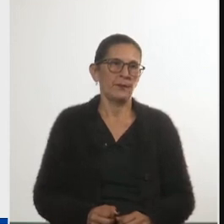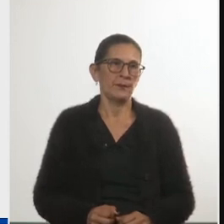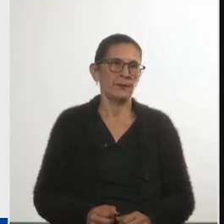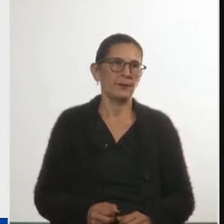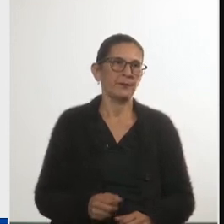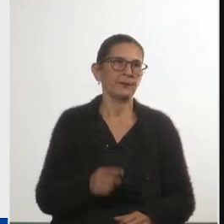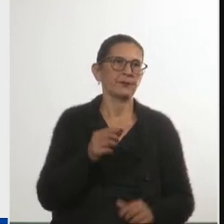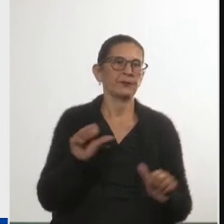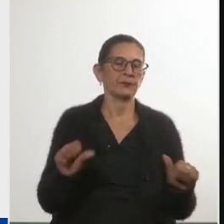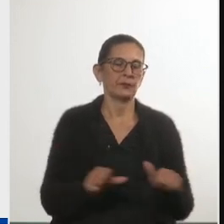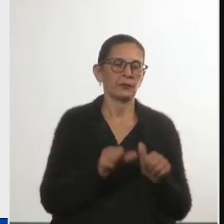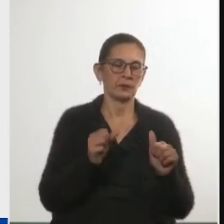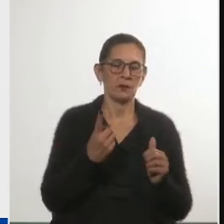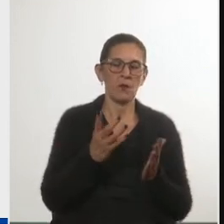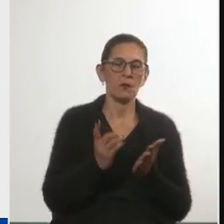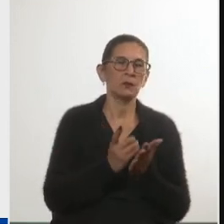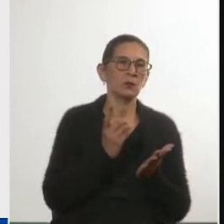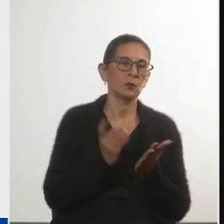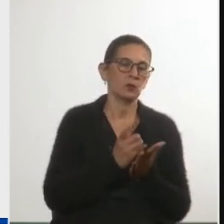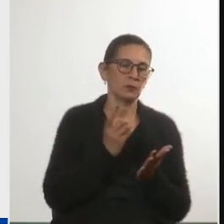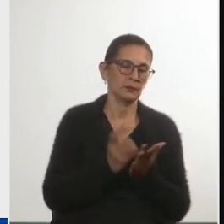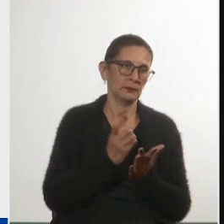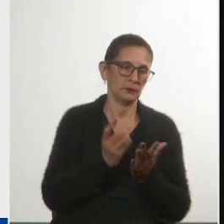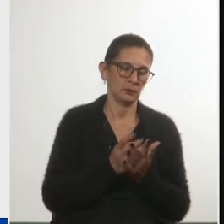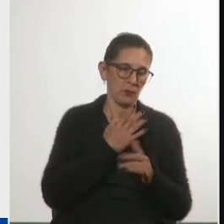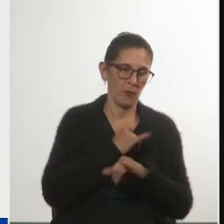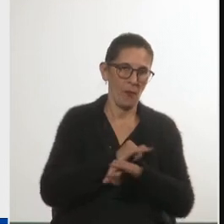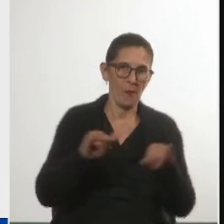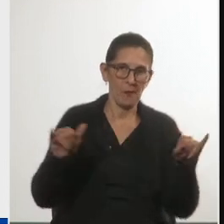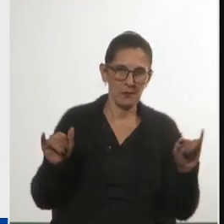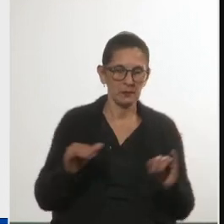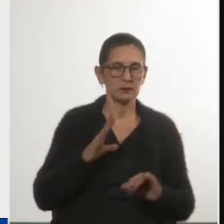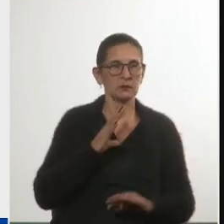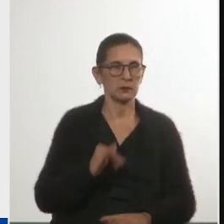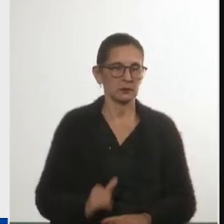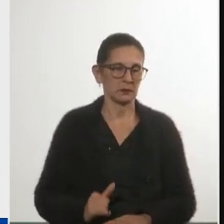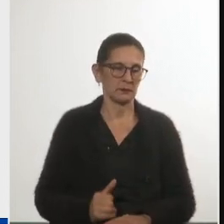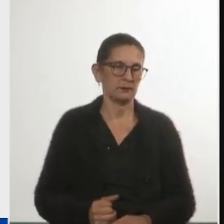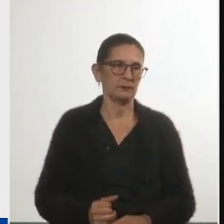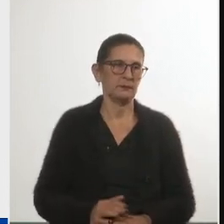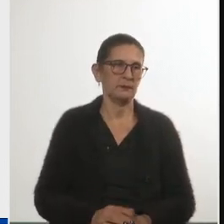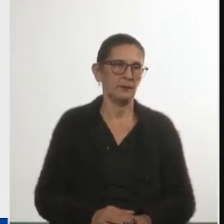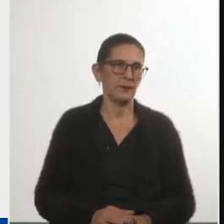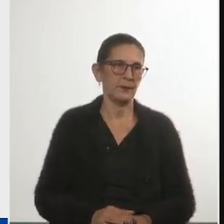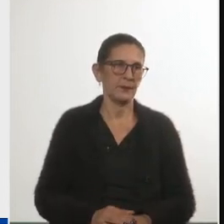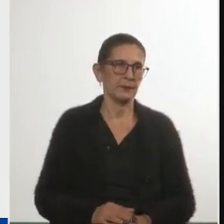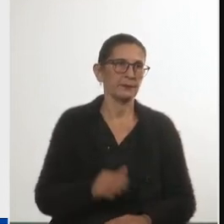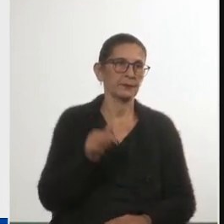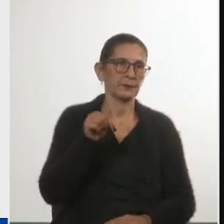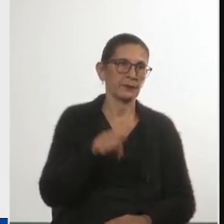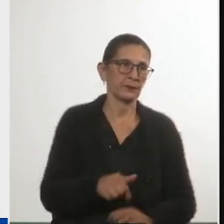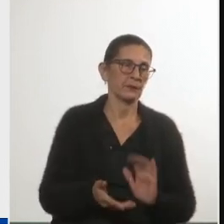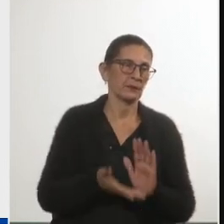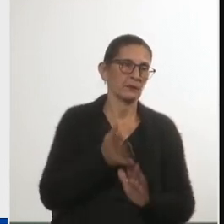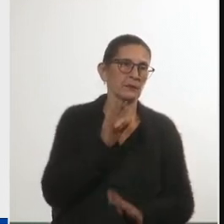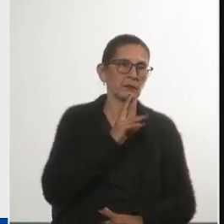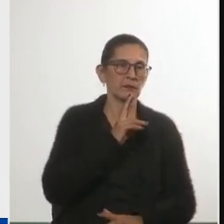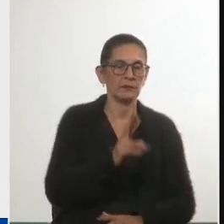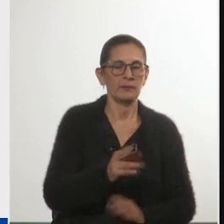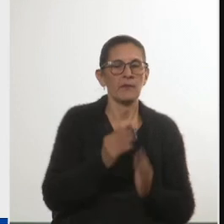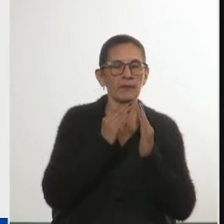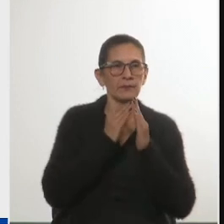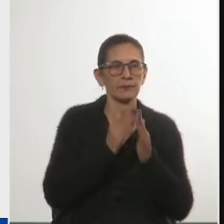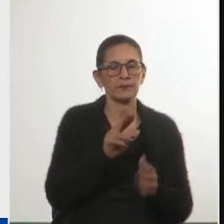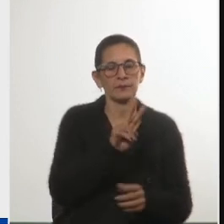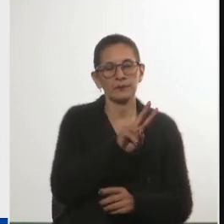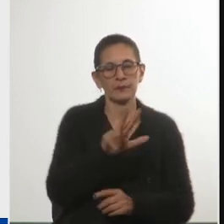Se emite un documento público que está a disposición. Aquí vamos a contestar la pregunta 23